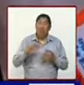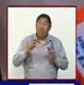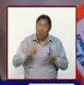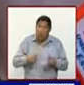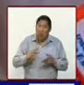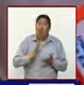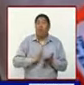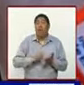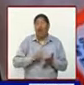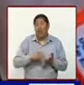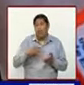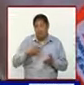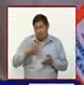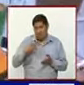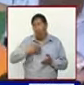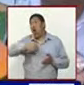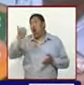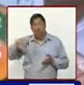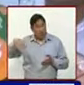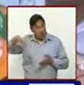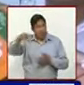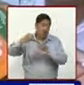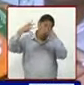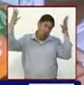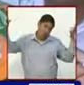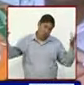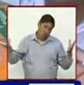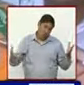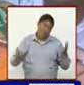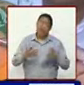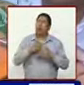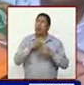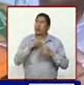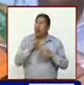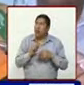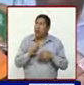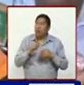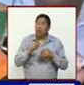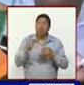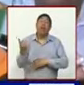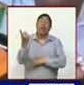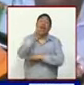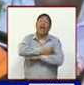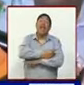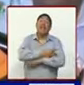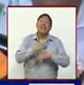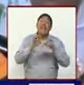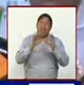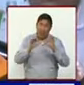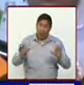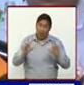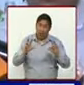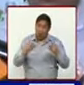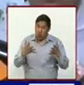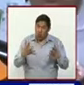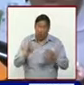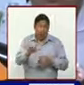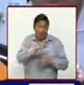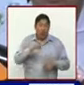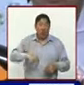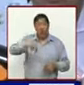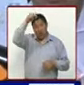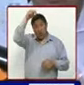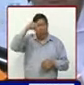estos distritos, pero tenemos otros distritos donde sí han sobrepasado. Caso contrario, si para el día del censo no tenemos gente en la zona